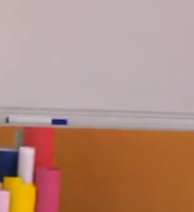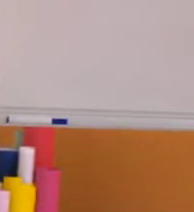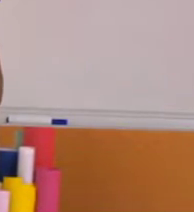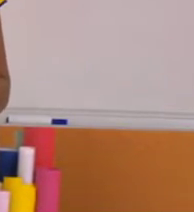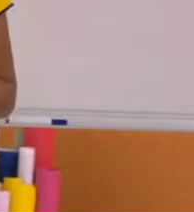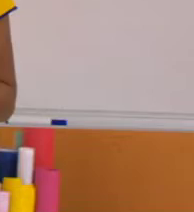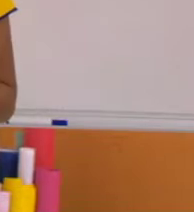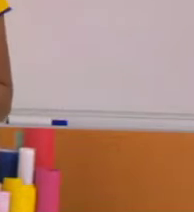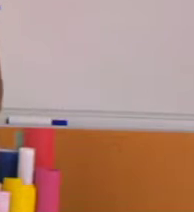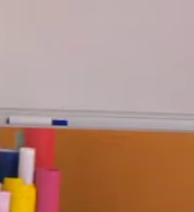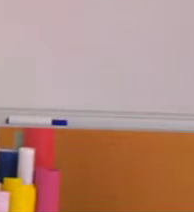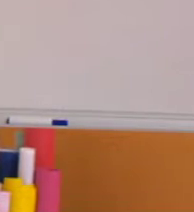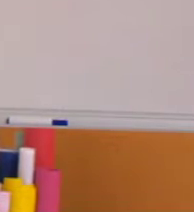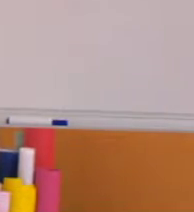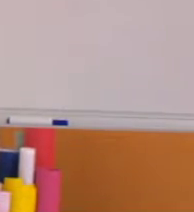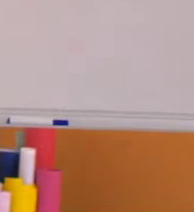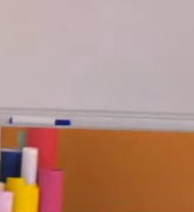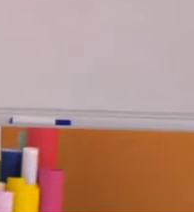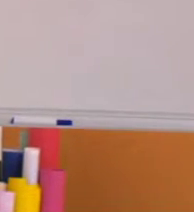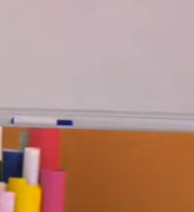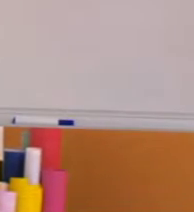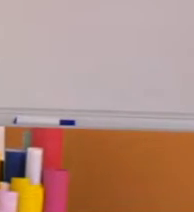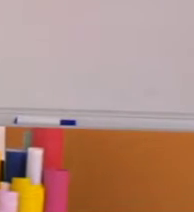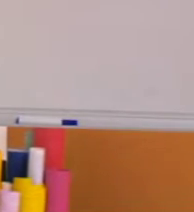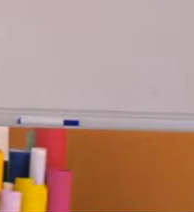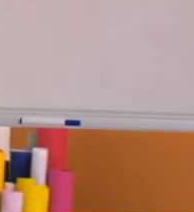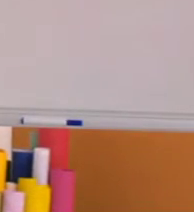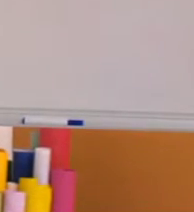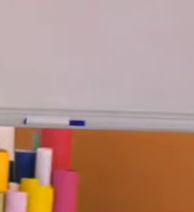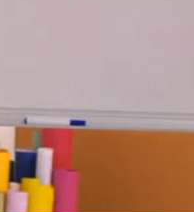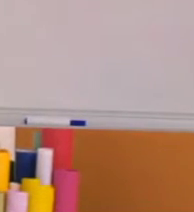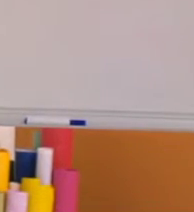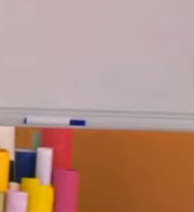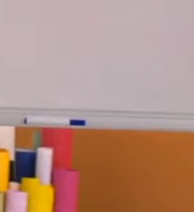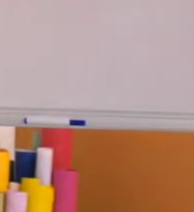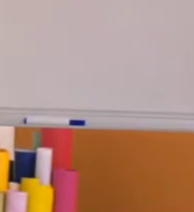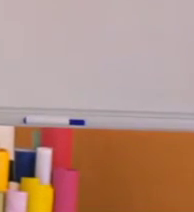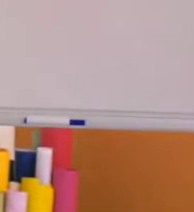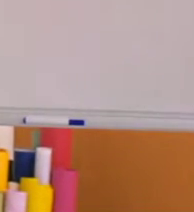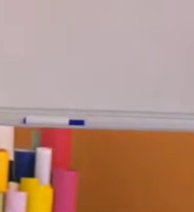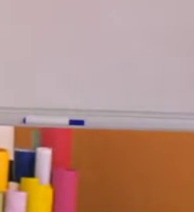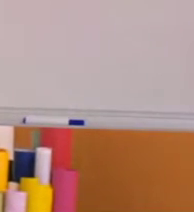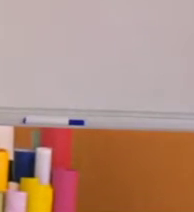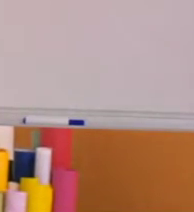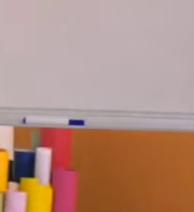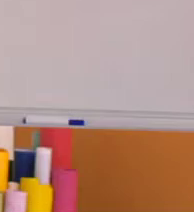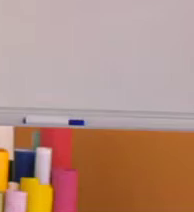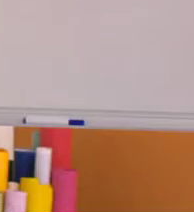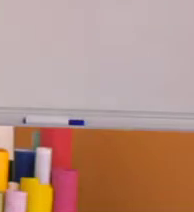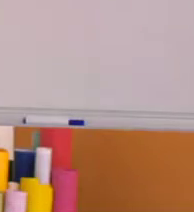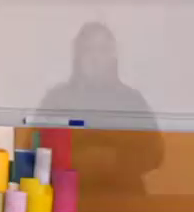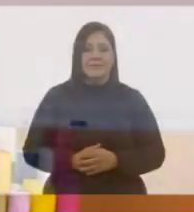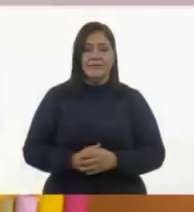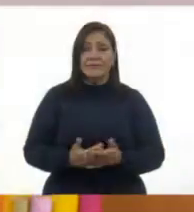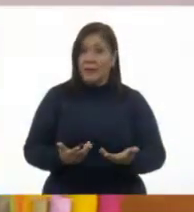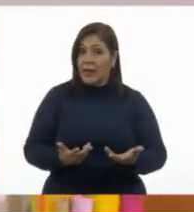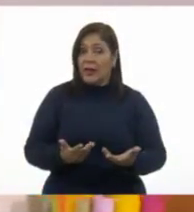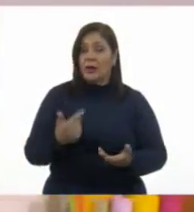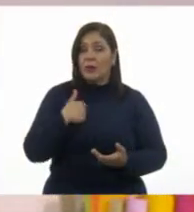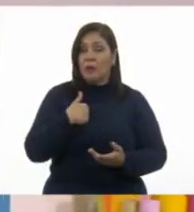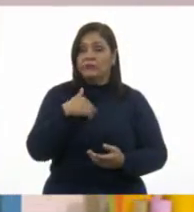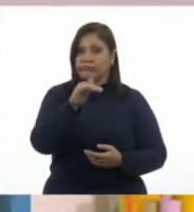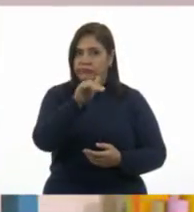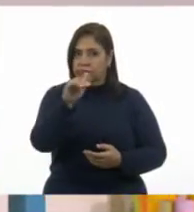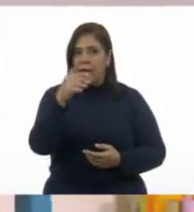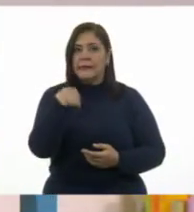Y con bache yom la tsihunche ancho la kul bache yila chak hini chukila com la subi. Quiero decirles